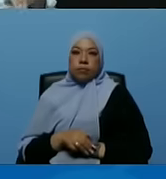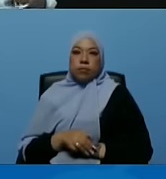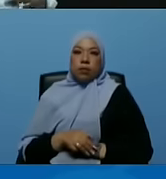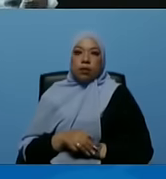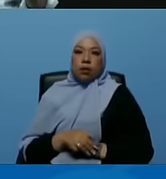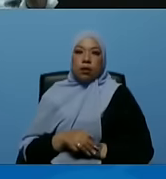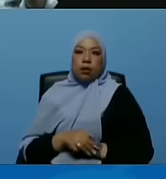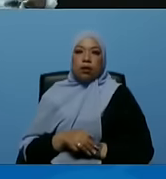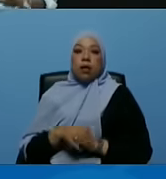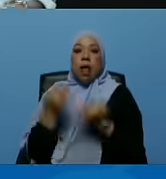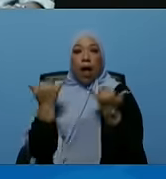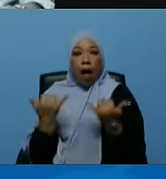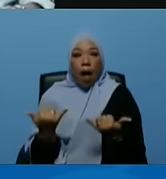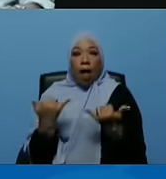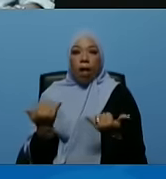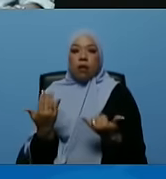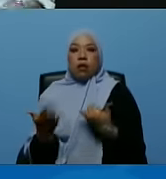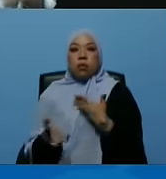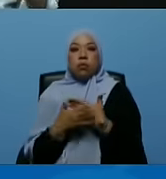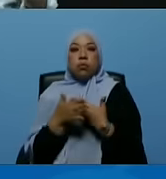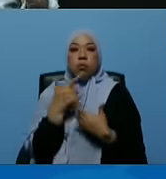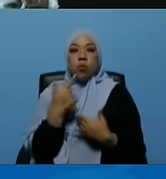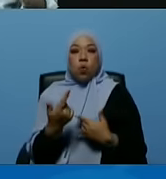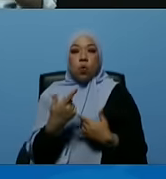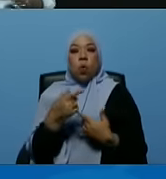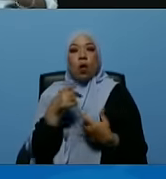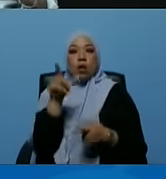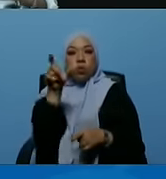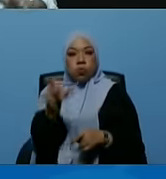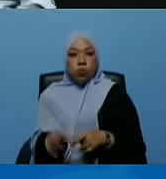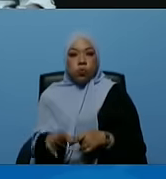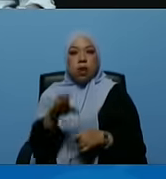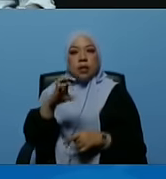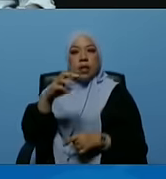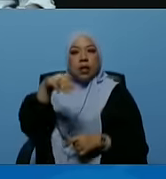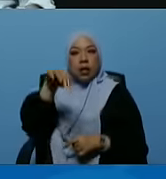Ahora sí nos fregamos. Que Lele Pons es el CNE.